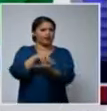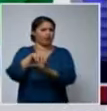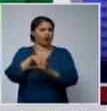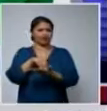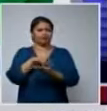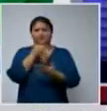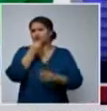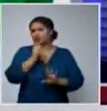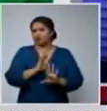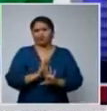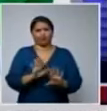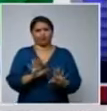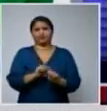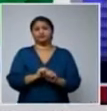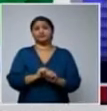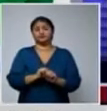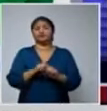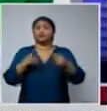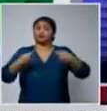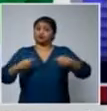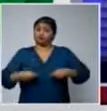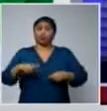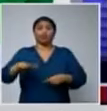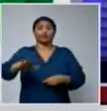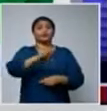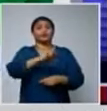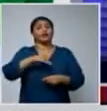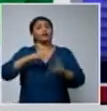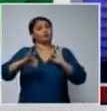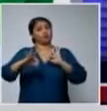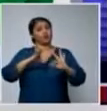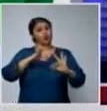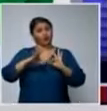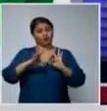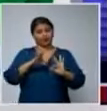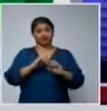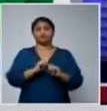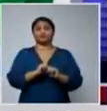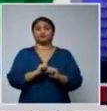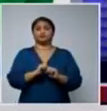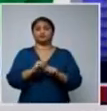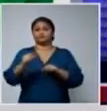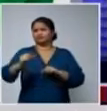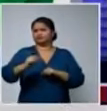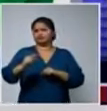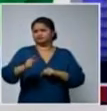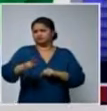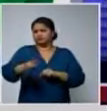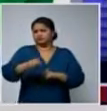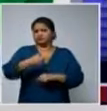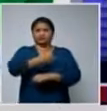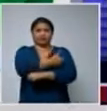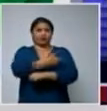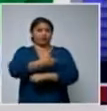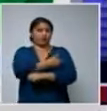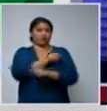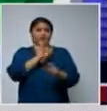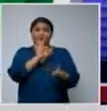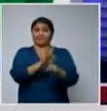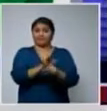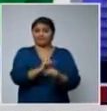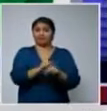Y un poco que a las puertas de la vacunación, de las vacunas, pues